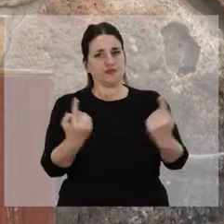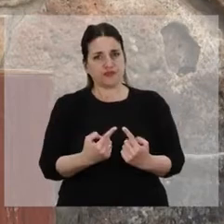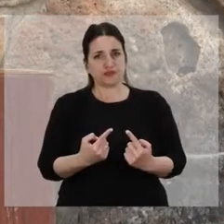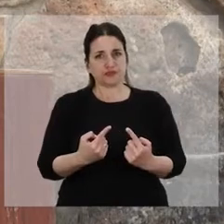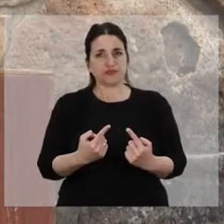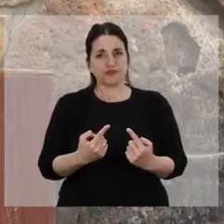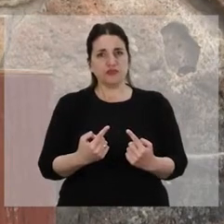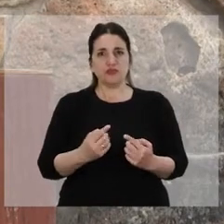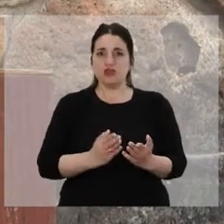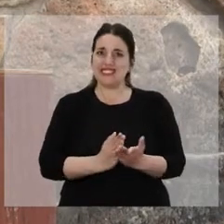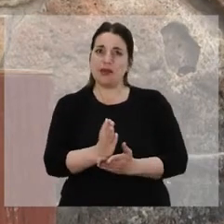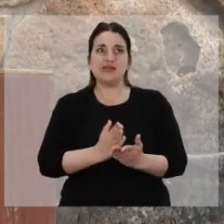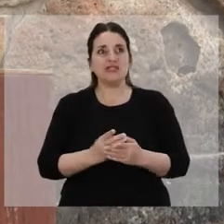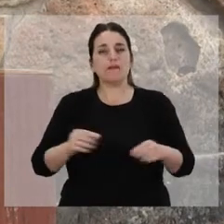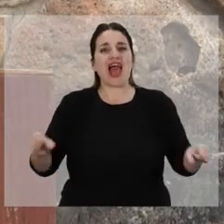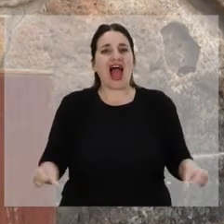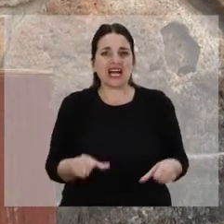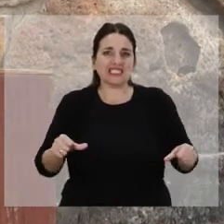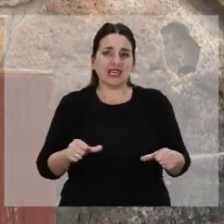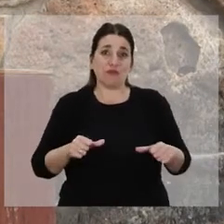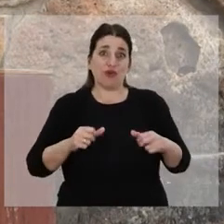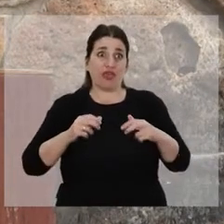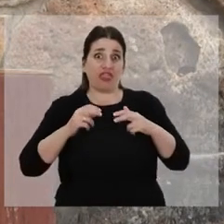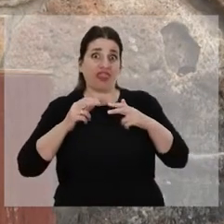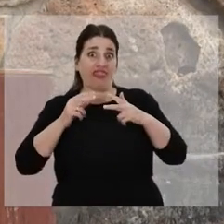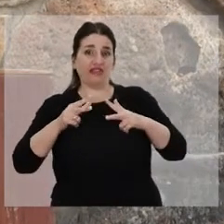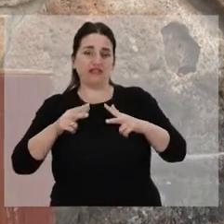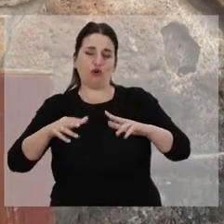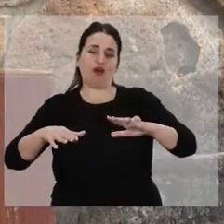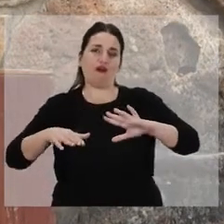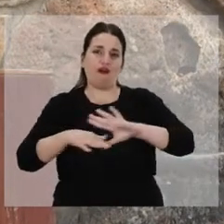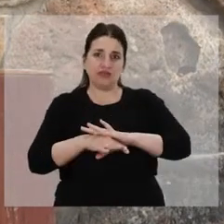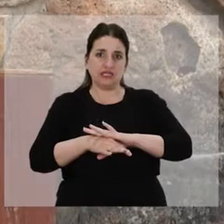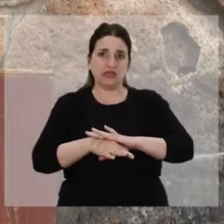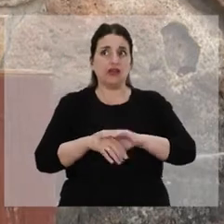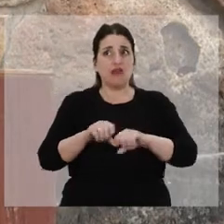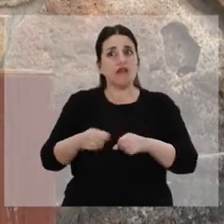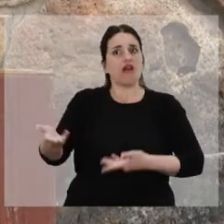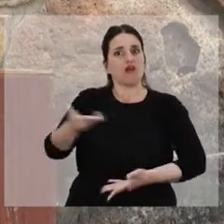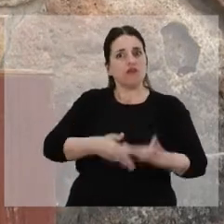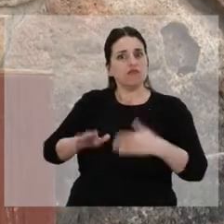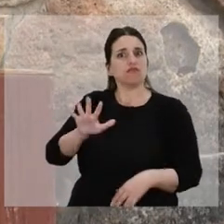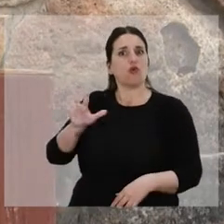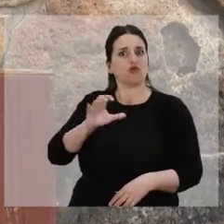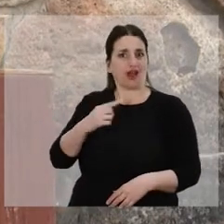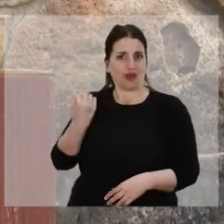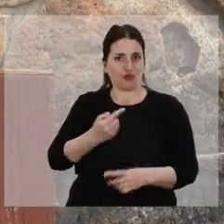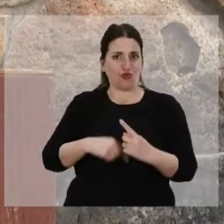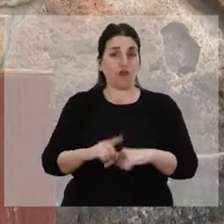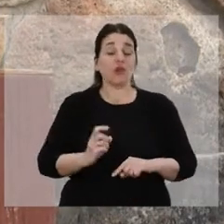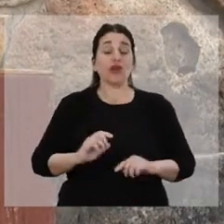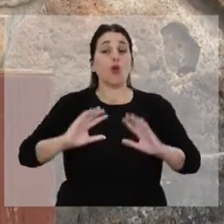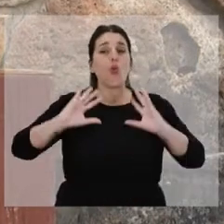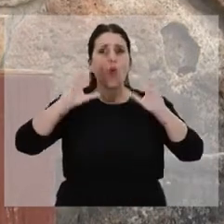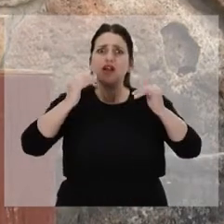Nosotros tratamos de predicar con el ejemplo y escuchamos a todo el mundo, y hay que escuchar a todo el mundo, y